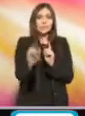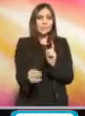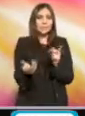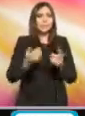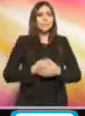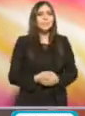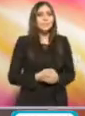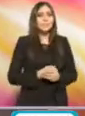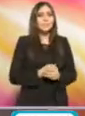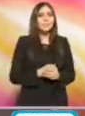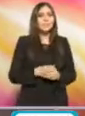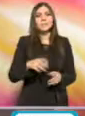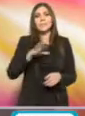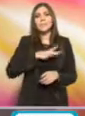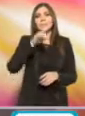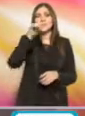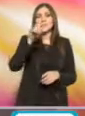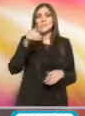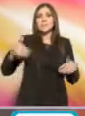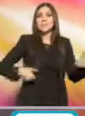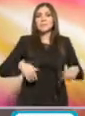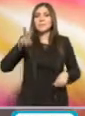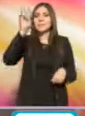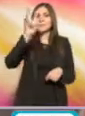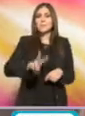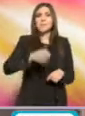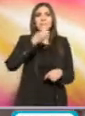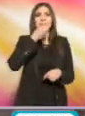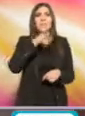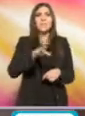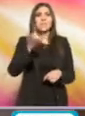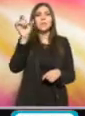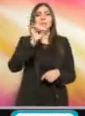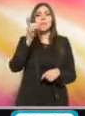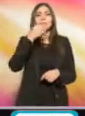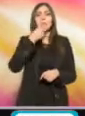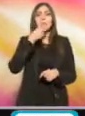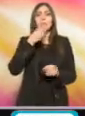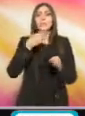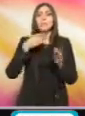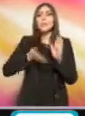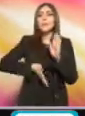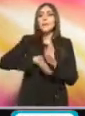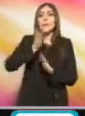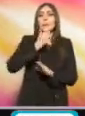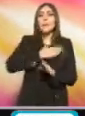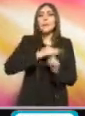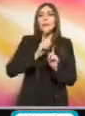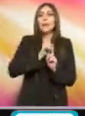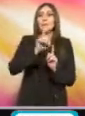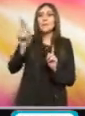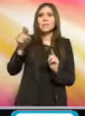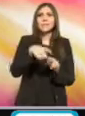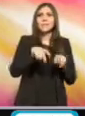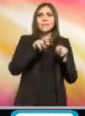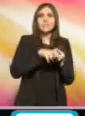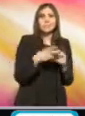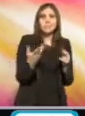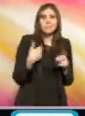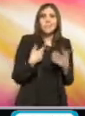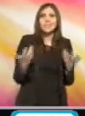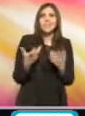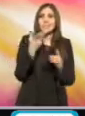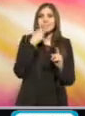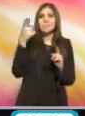Sí. Hay una escena que es de verdad maravillosa, ¿sí? Mientras él va al baño y ella se queda pensando, ¿y qué hago con este fulano? Ajá. No